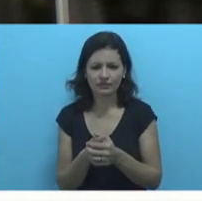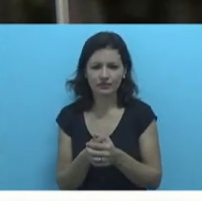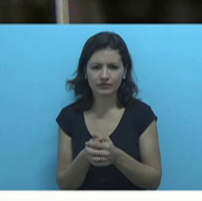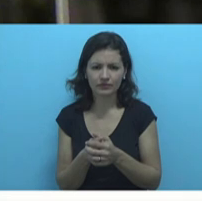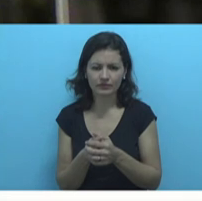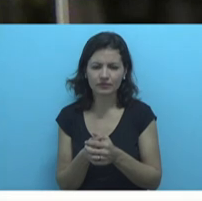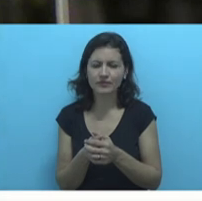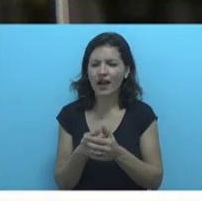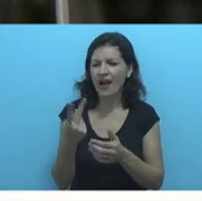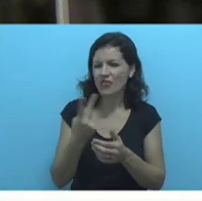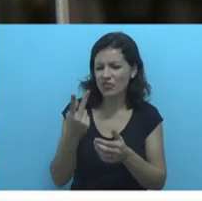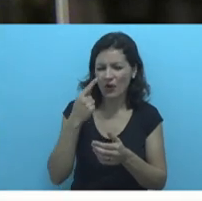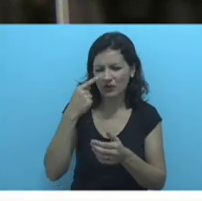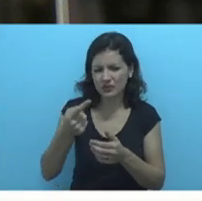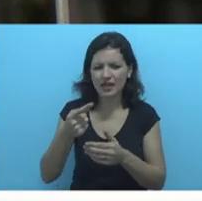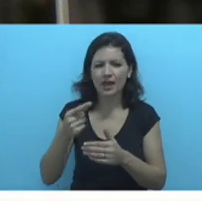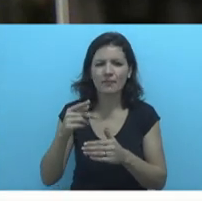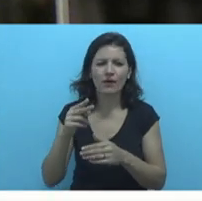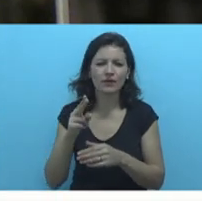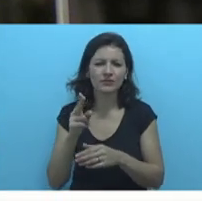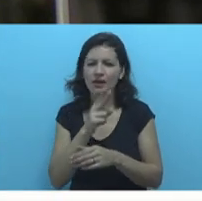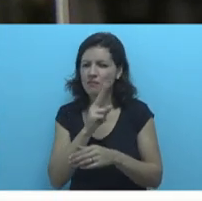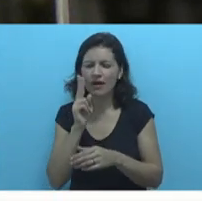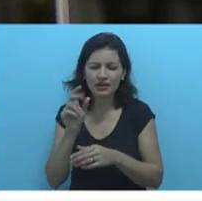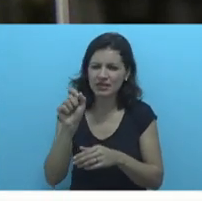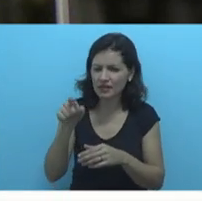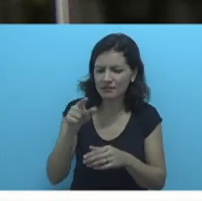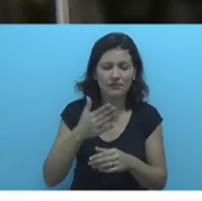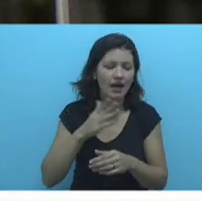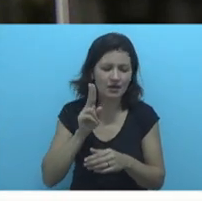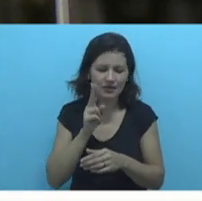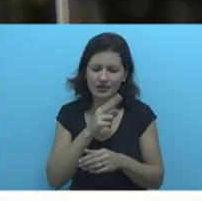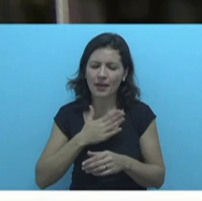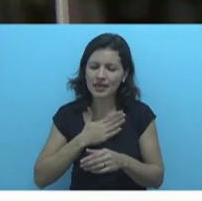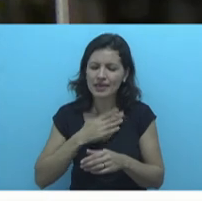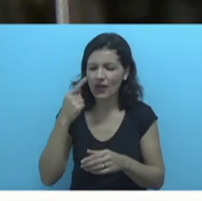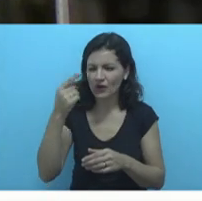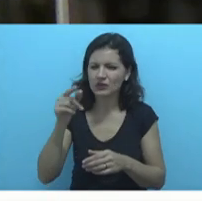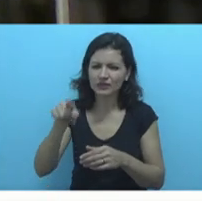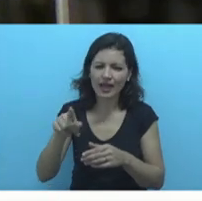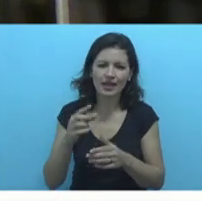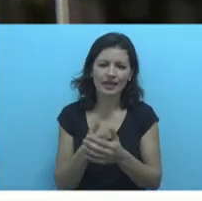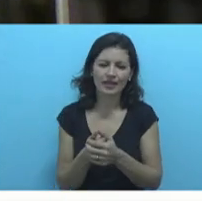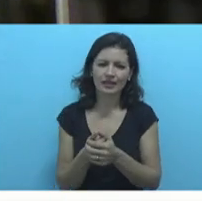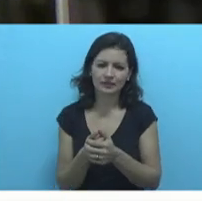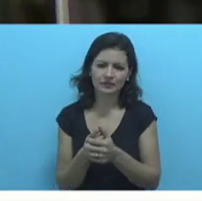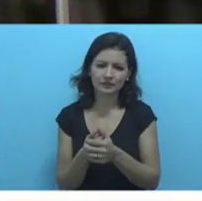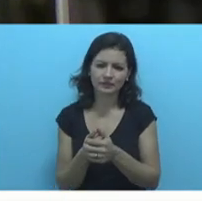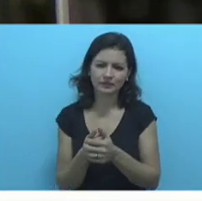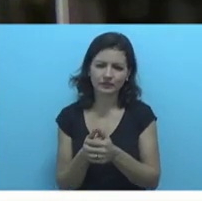madrina trabajó hasta que se jubiló como empleada de la Municipalidad de Rosario, y lo conoce mucho a Miguel desde sus comienzos, y siempre me habló maravillas de